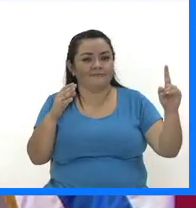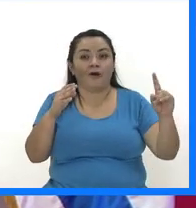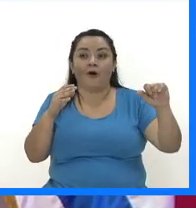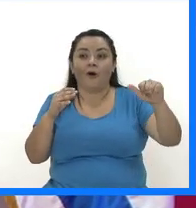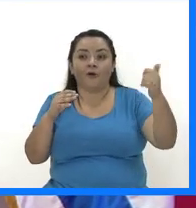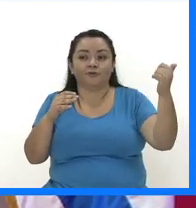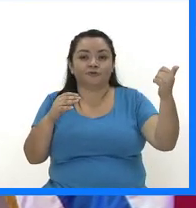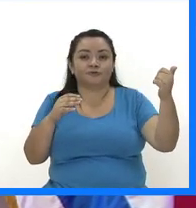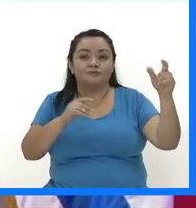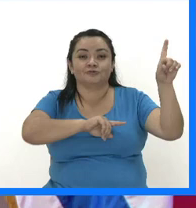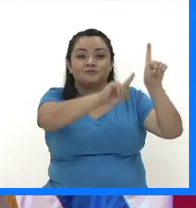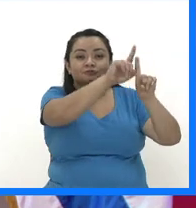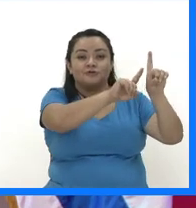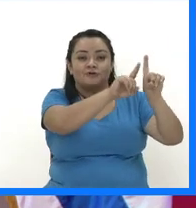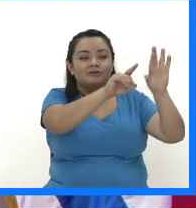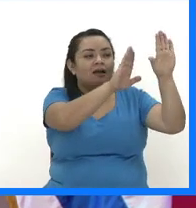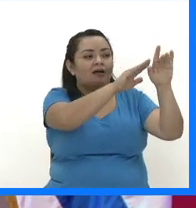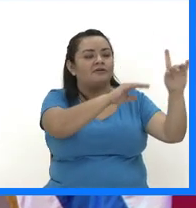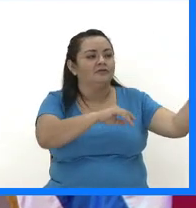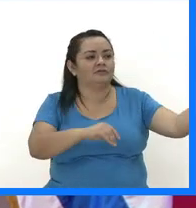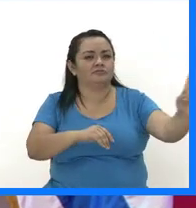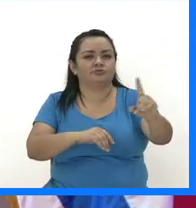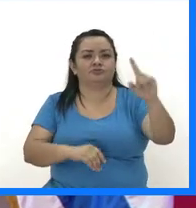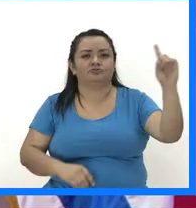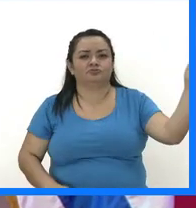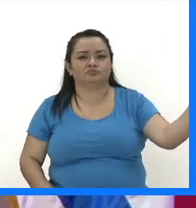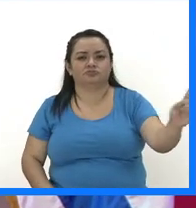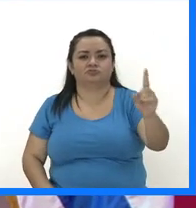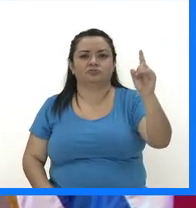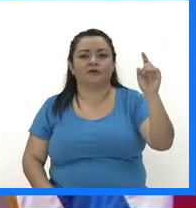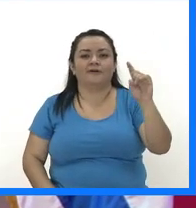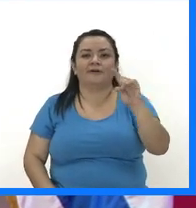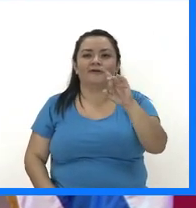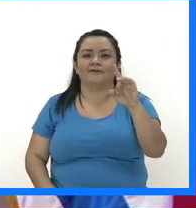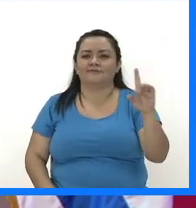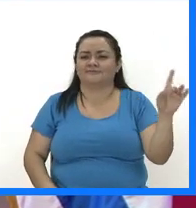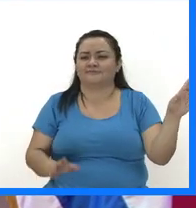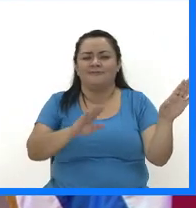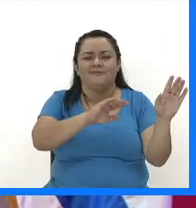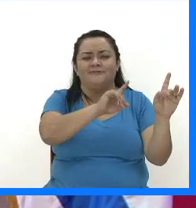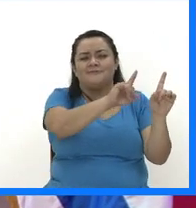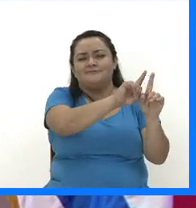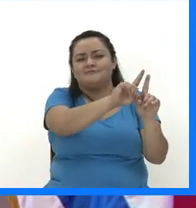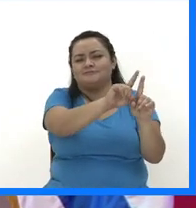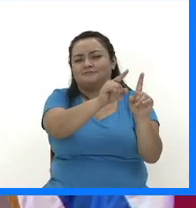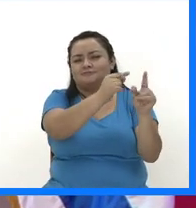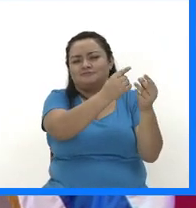profetas de mal entraron los 84 diputados